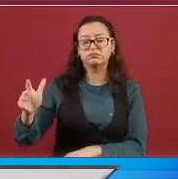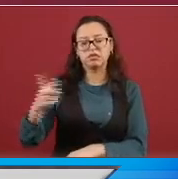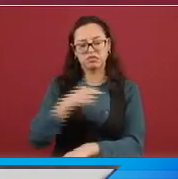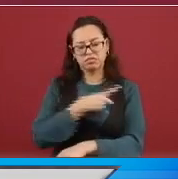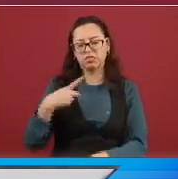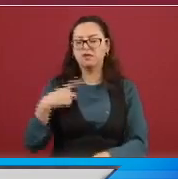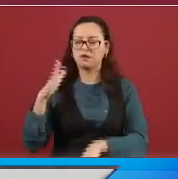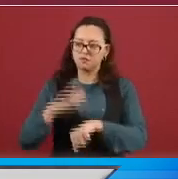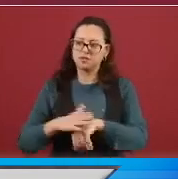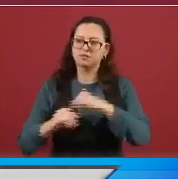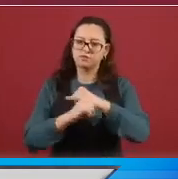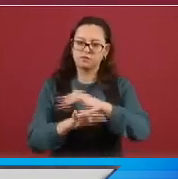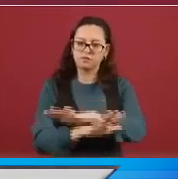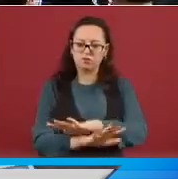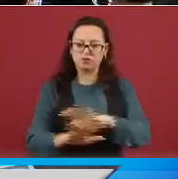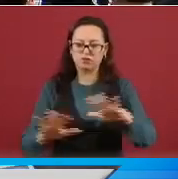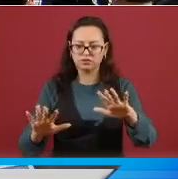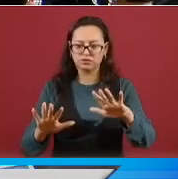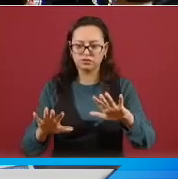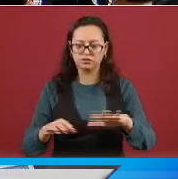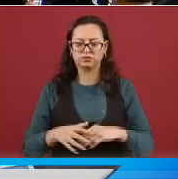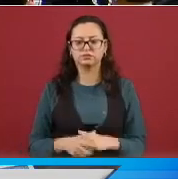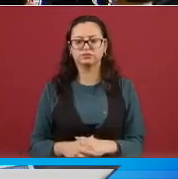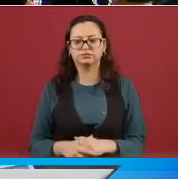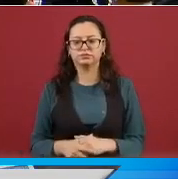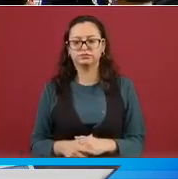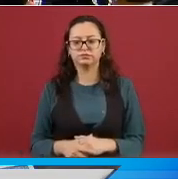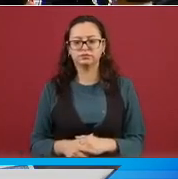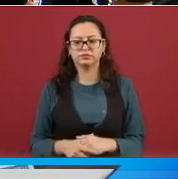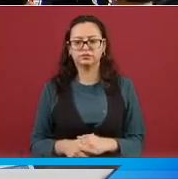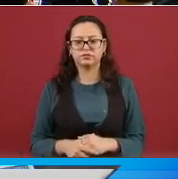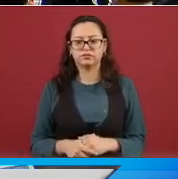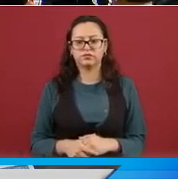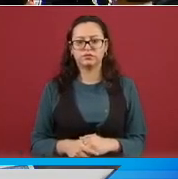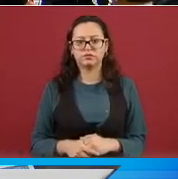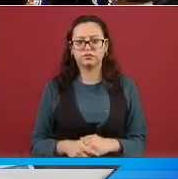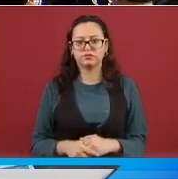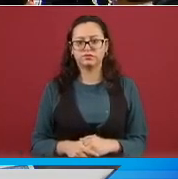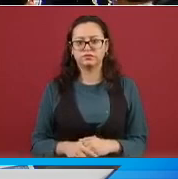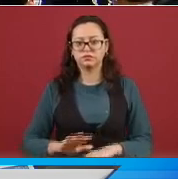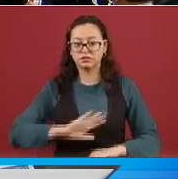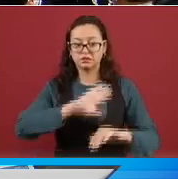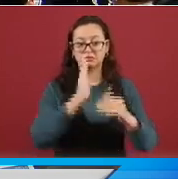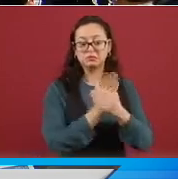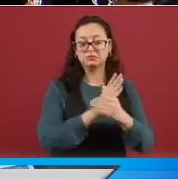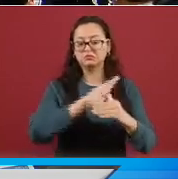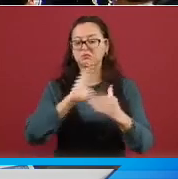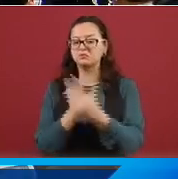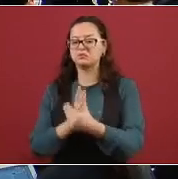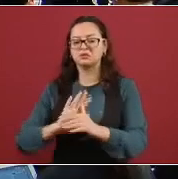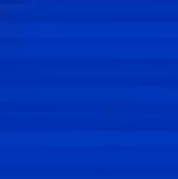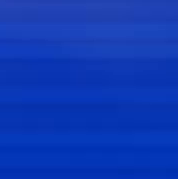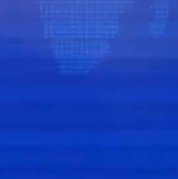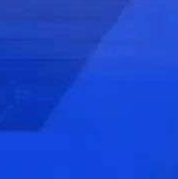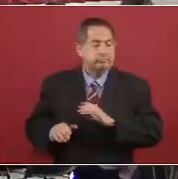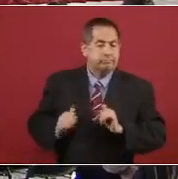investigaciones. El principal problema de la aplicación de la ley es la impunidad. Se tiene confianza en la Fiscalía General para que esto cambie.